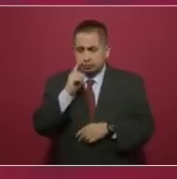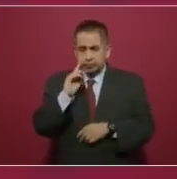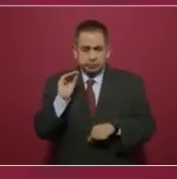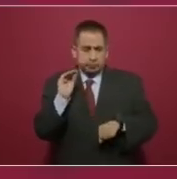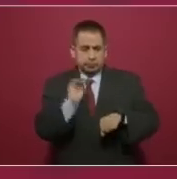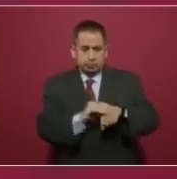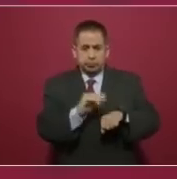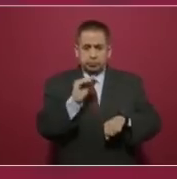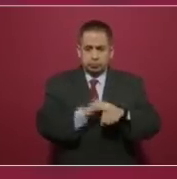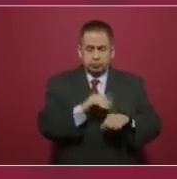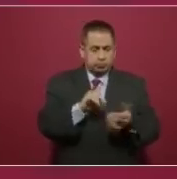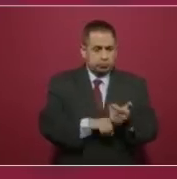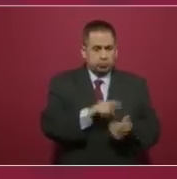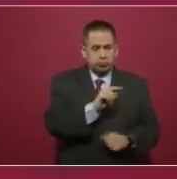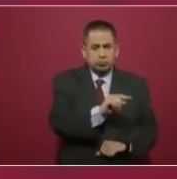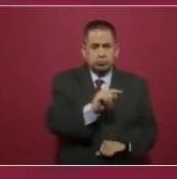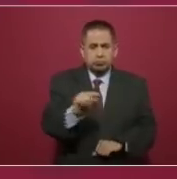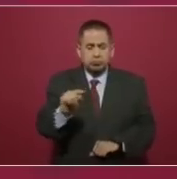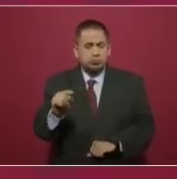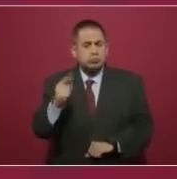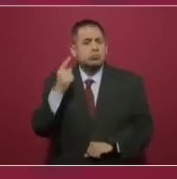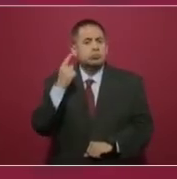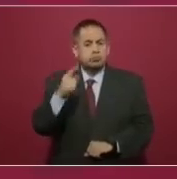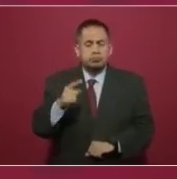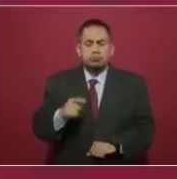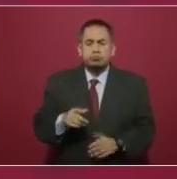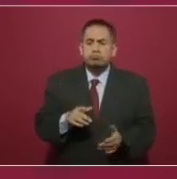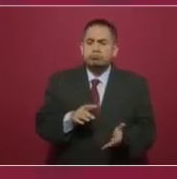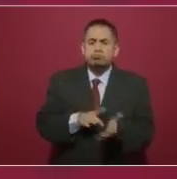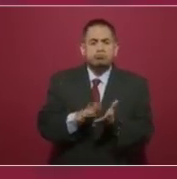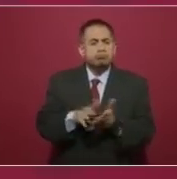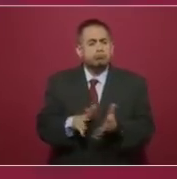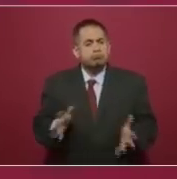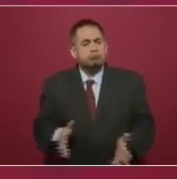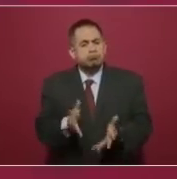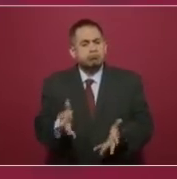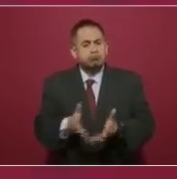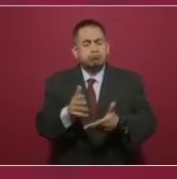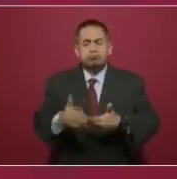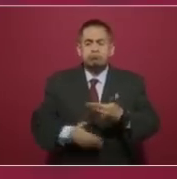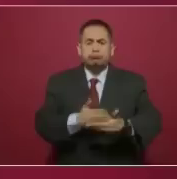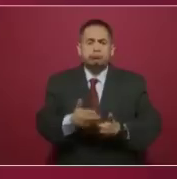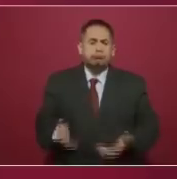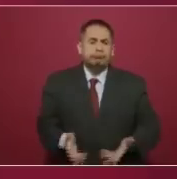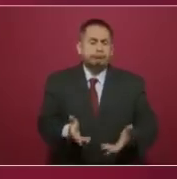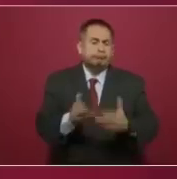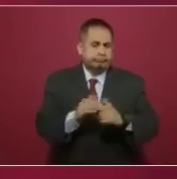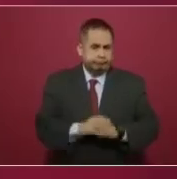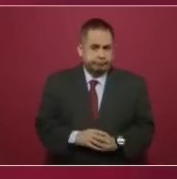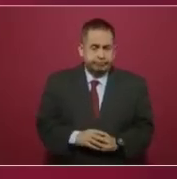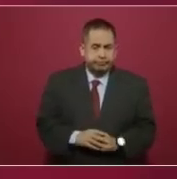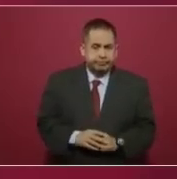este mecanismo para estimular la competencia.